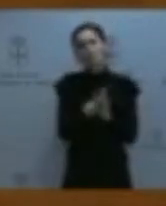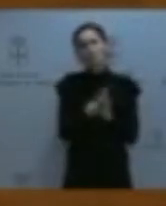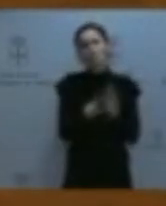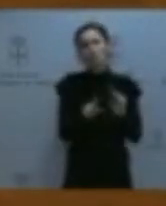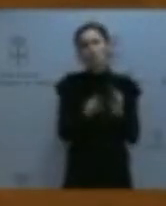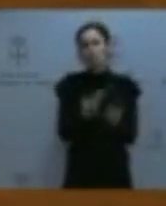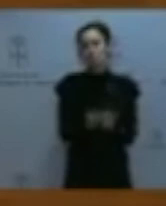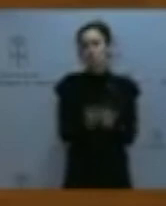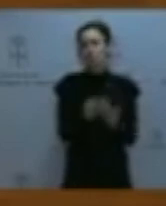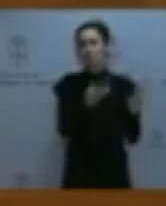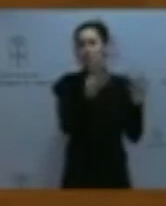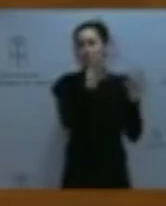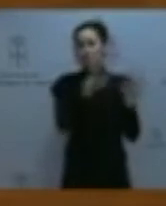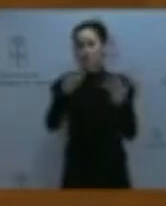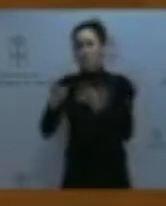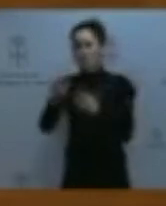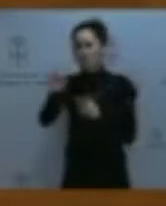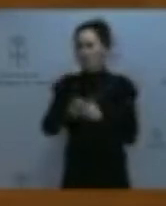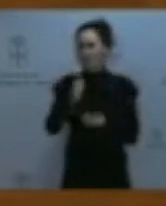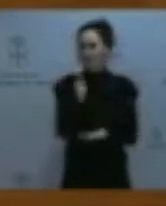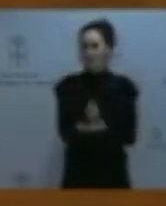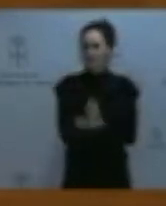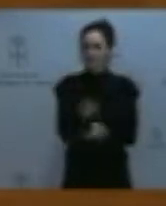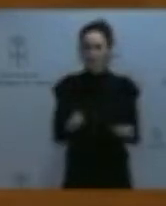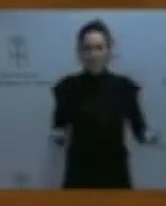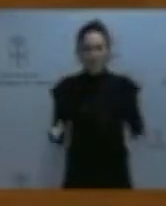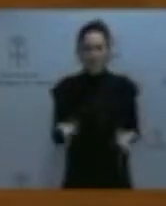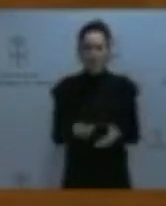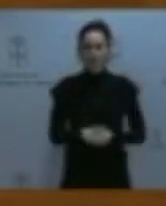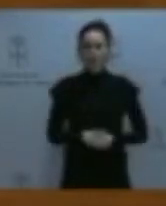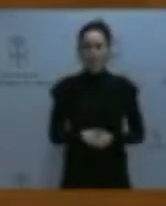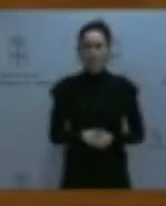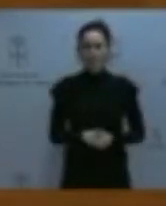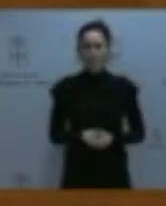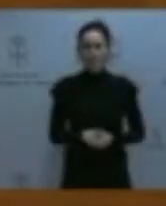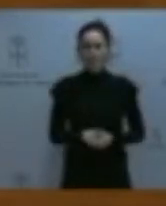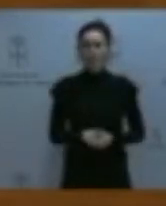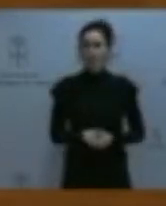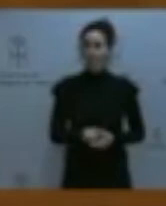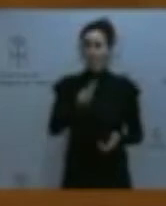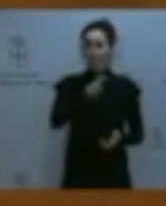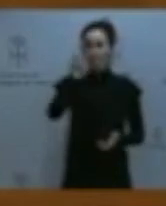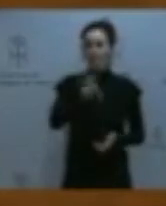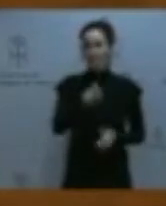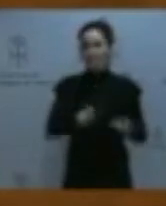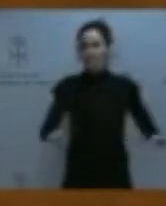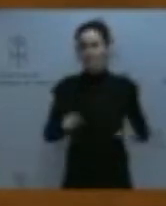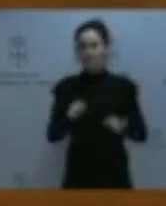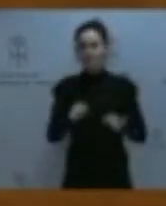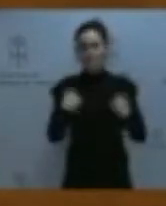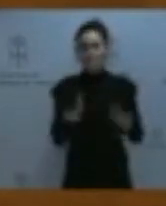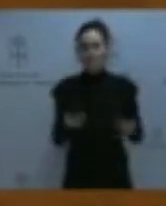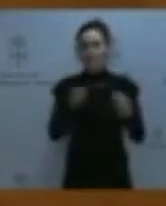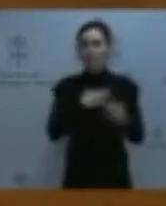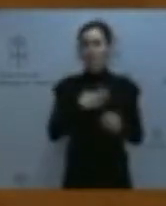ya no paga el 98% de los contribuyentes y que solamente afecta a un 2% de las personas que aumentan su patrimonio por